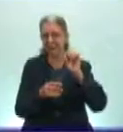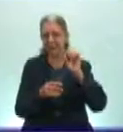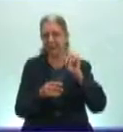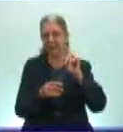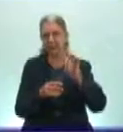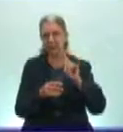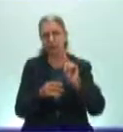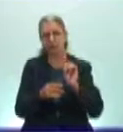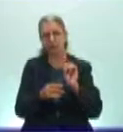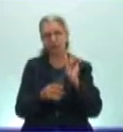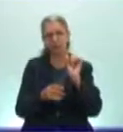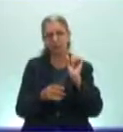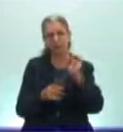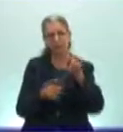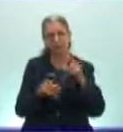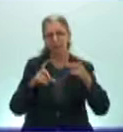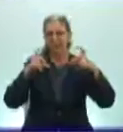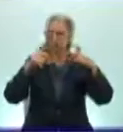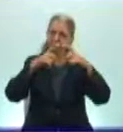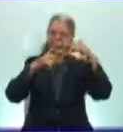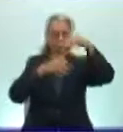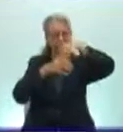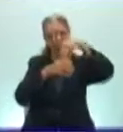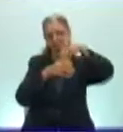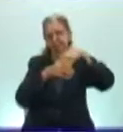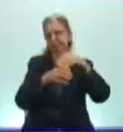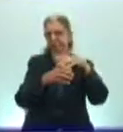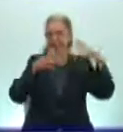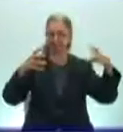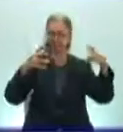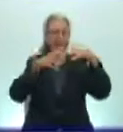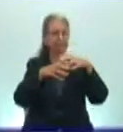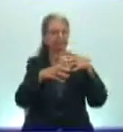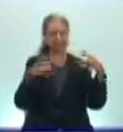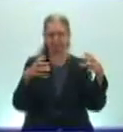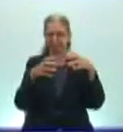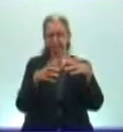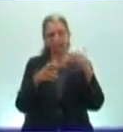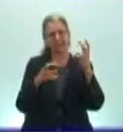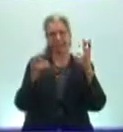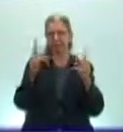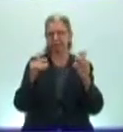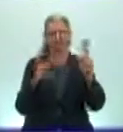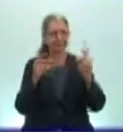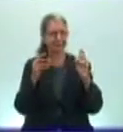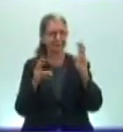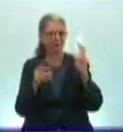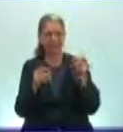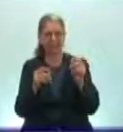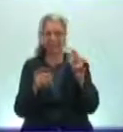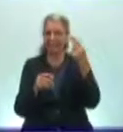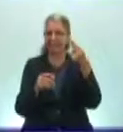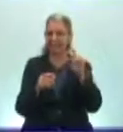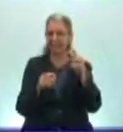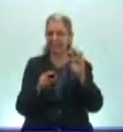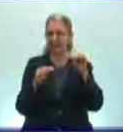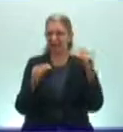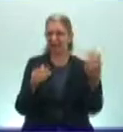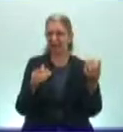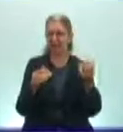lados, inscritos y circunscritos en un círculo, y calculando sus perímetros, dedujo que el valor de pi estaba